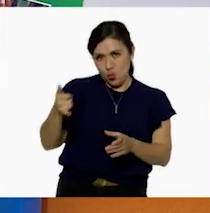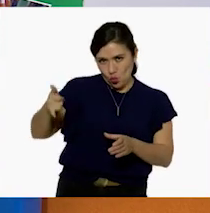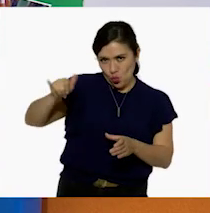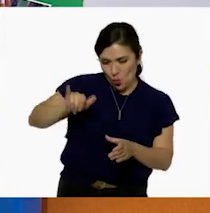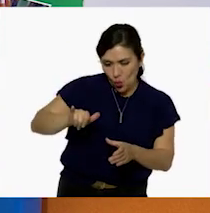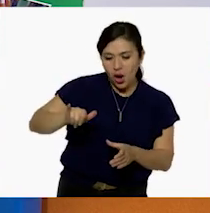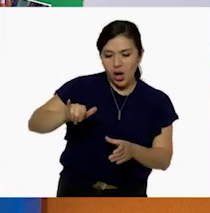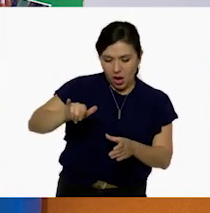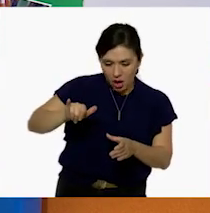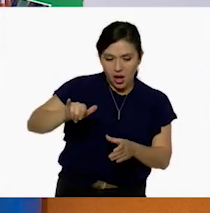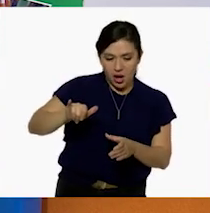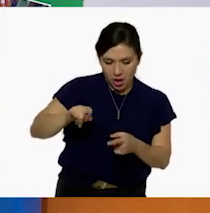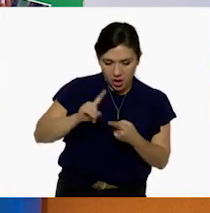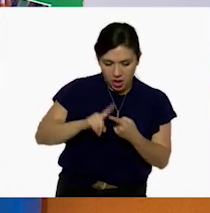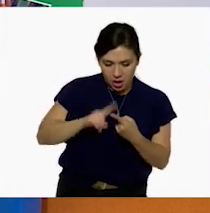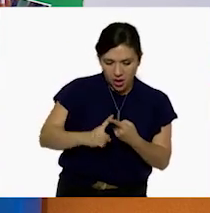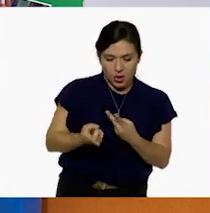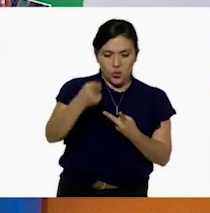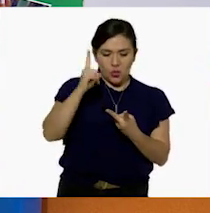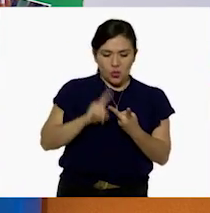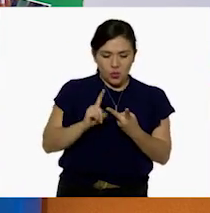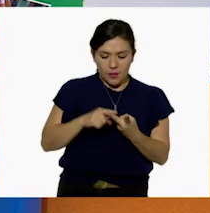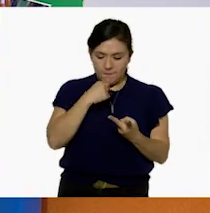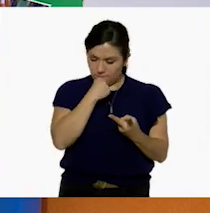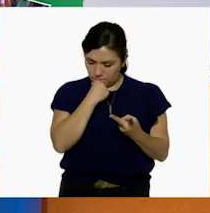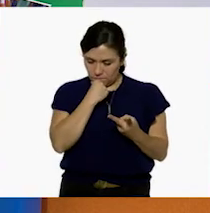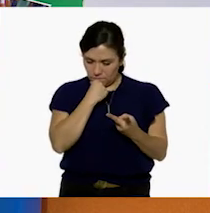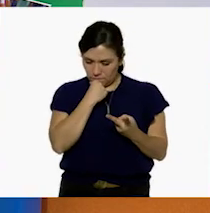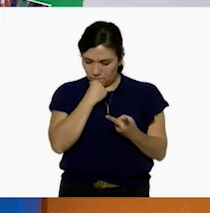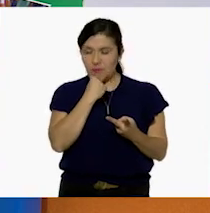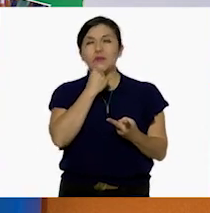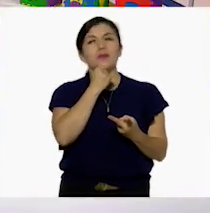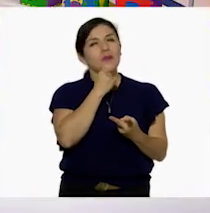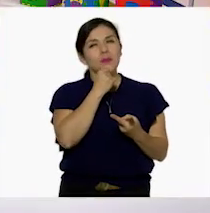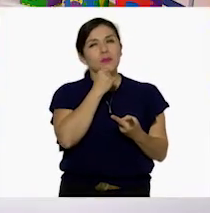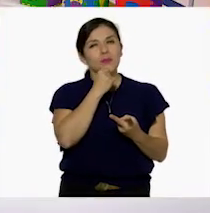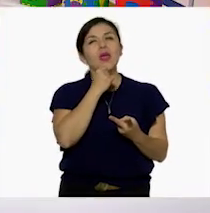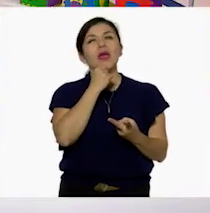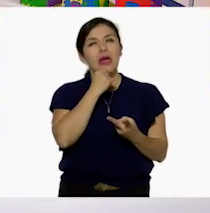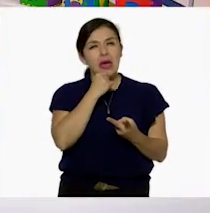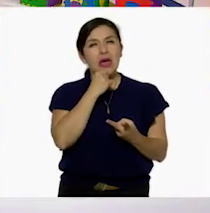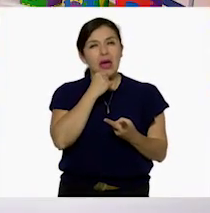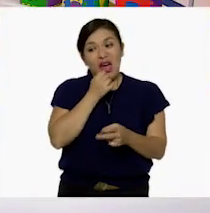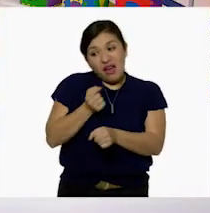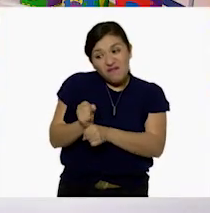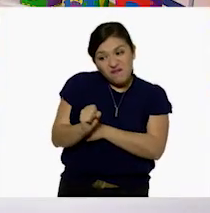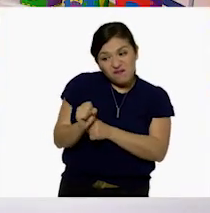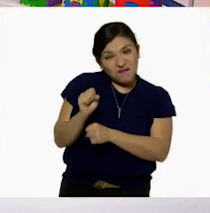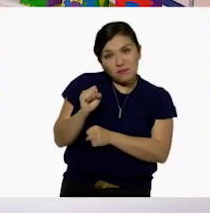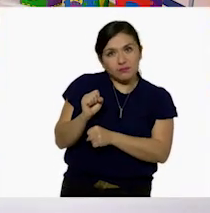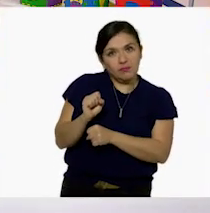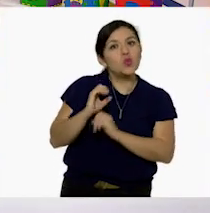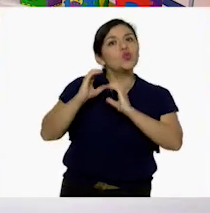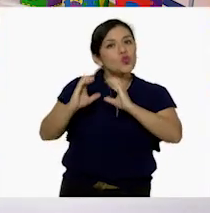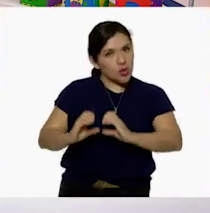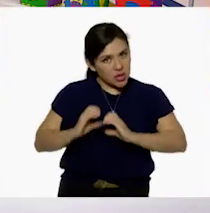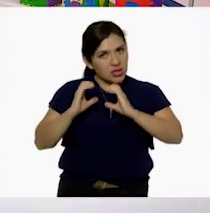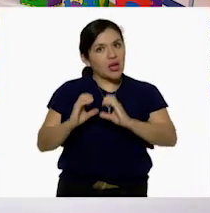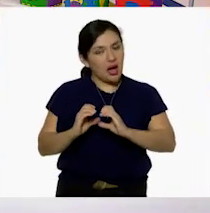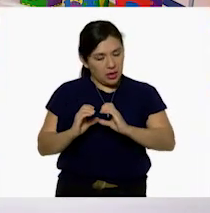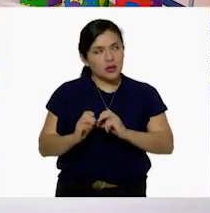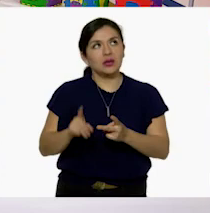¿cierto? Sí. Muy bien. ¿Qué más? Sí, no maltratarlas. ¡Claro! ¡Cuidarlas! Sí, tienen toda la